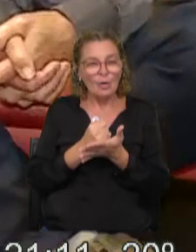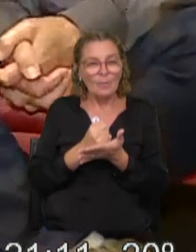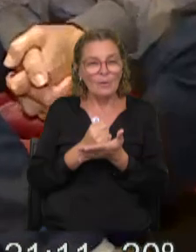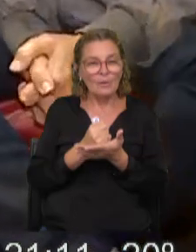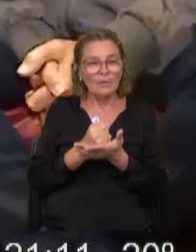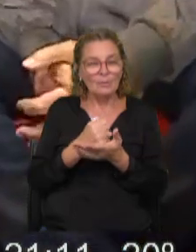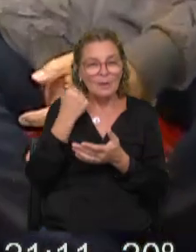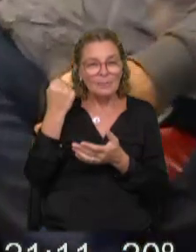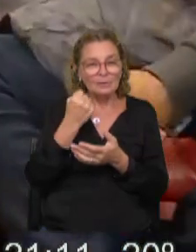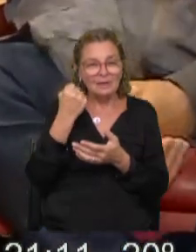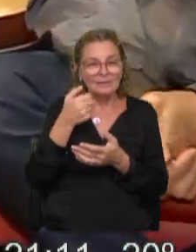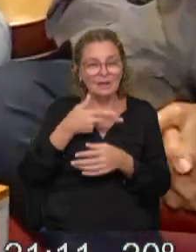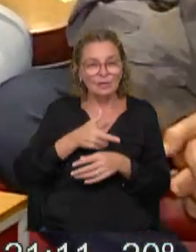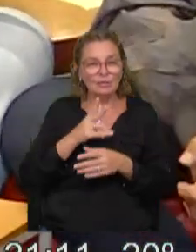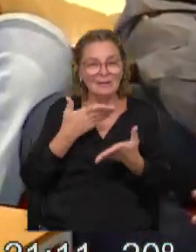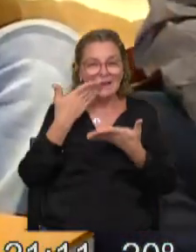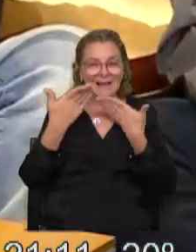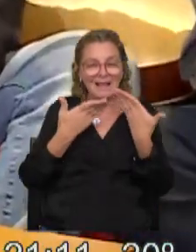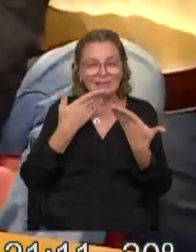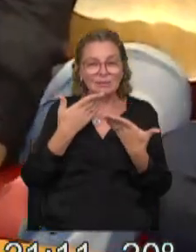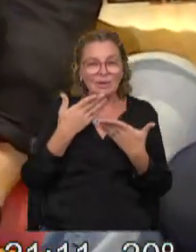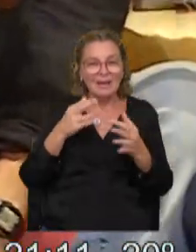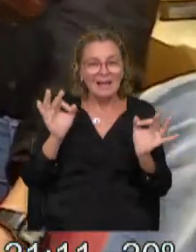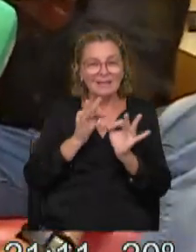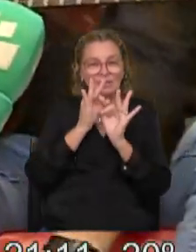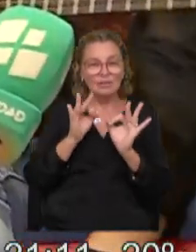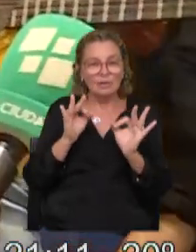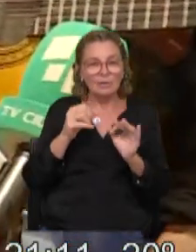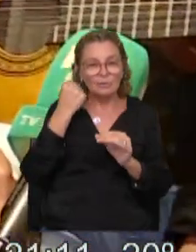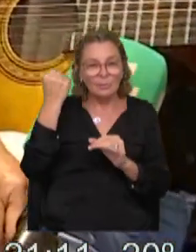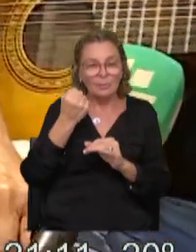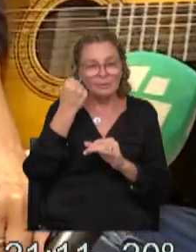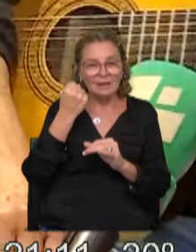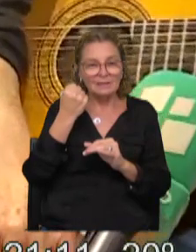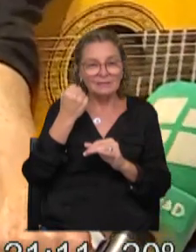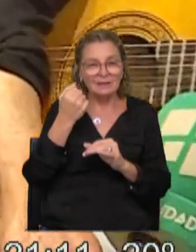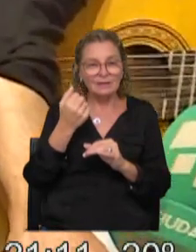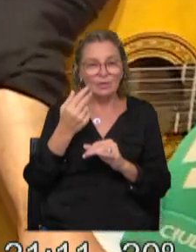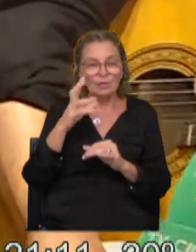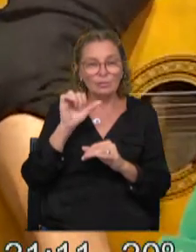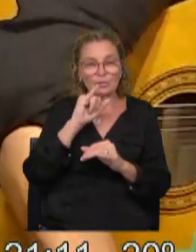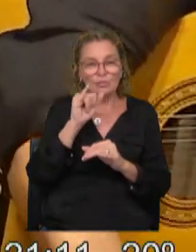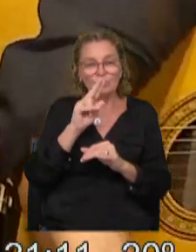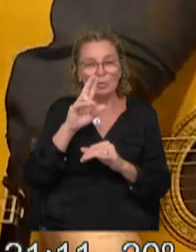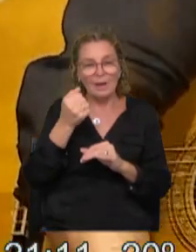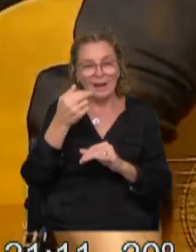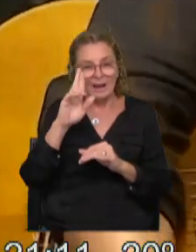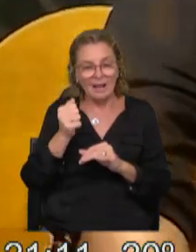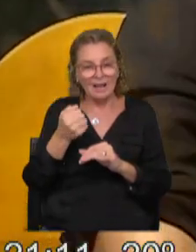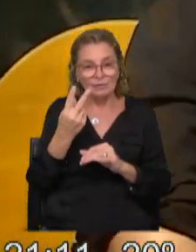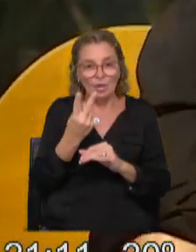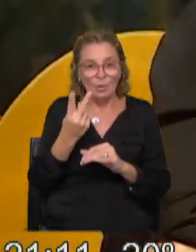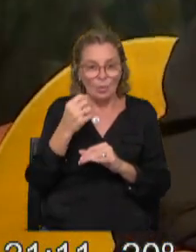la esencia de Rocha, del canto rochense, canciones que son sumamente importantes tanto en la carrera de los Sucará, que conformó Julio ese dúo